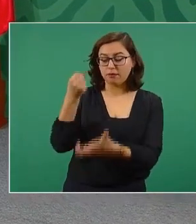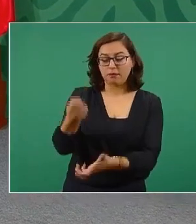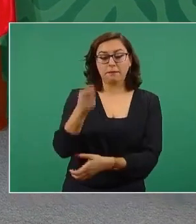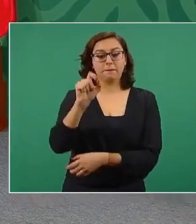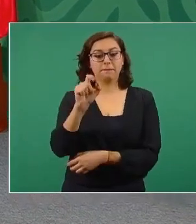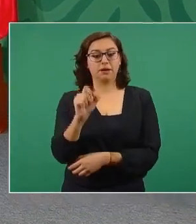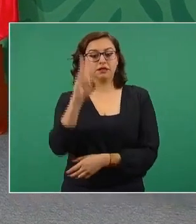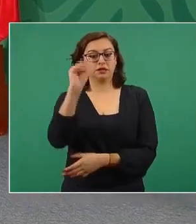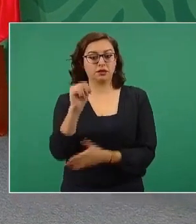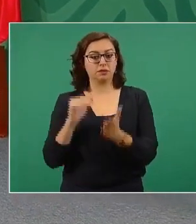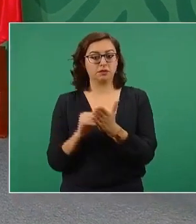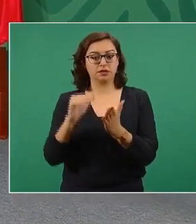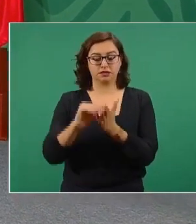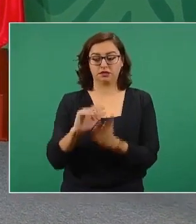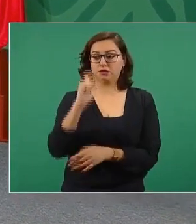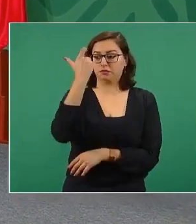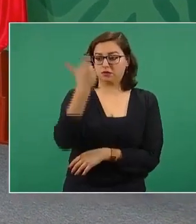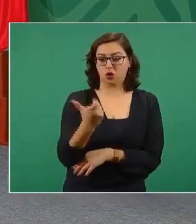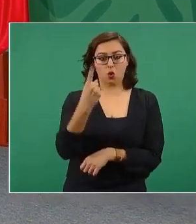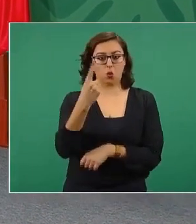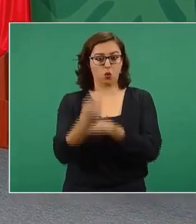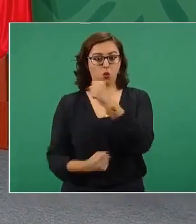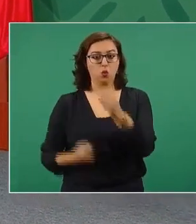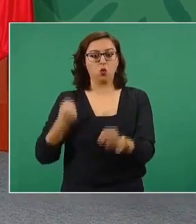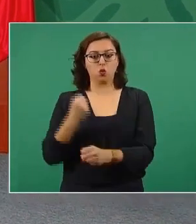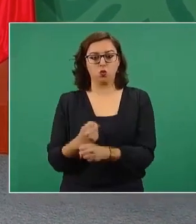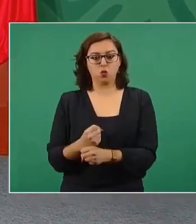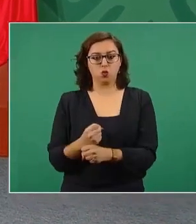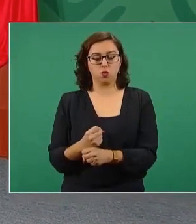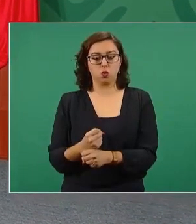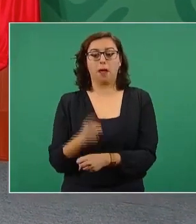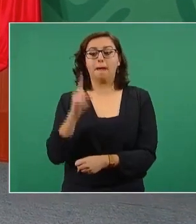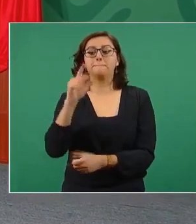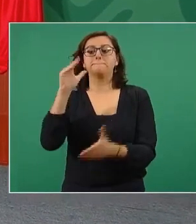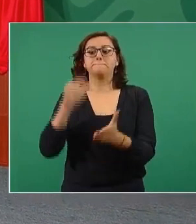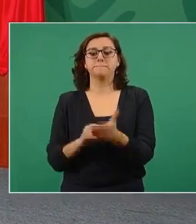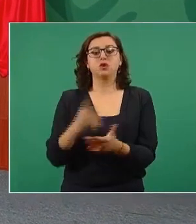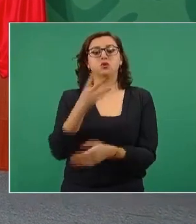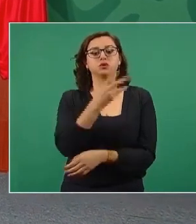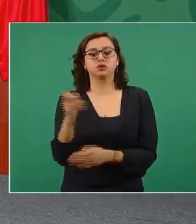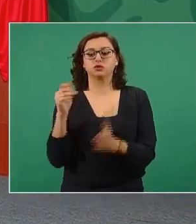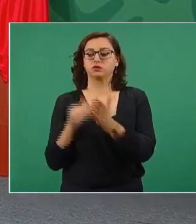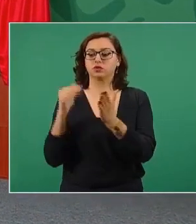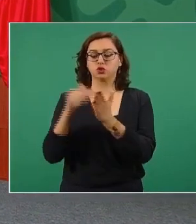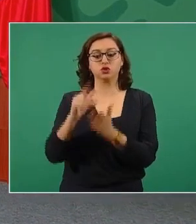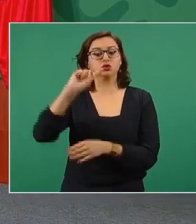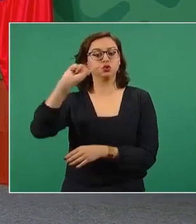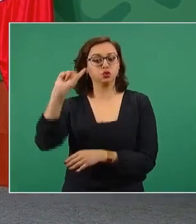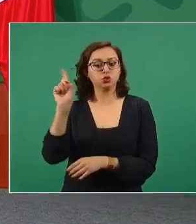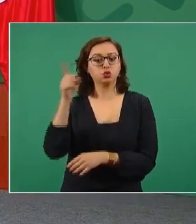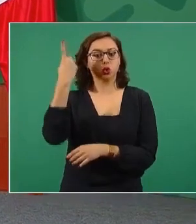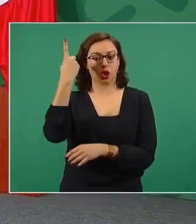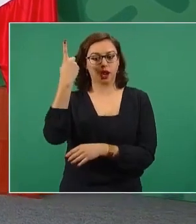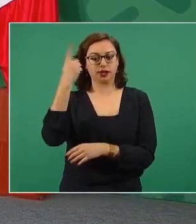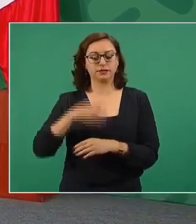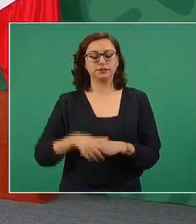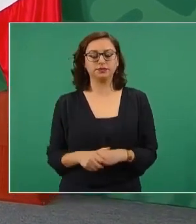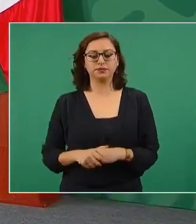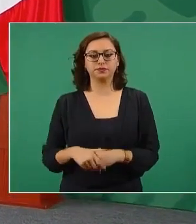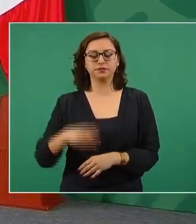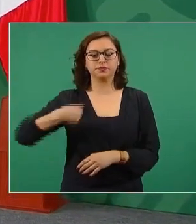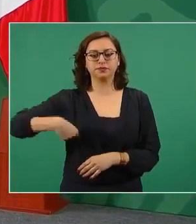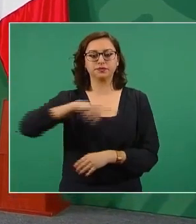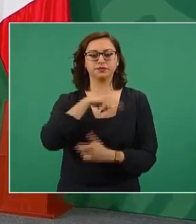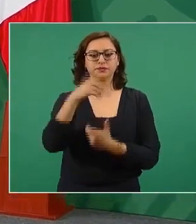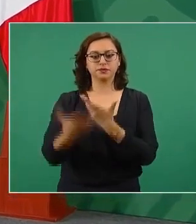29 mil millones de pesos anuales mil 400 millones de dólares la propuesta es